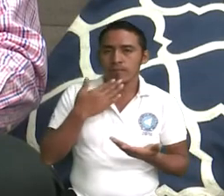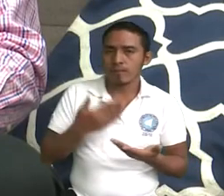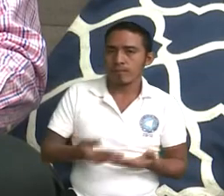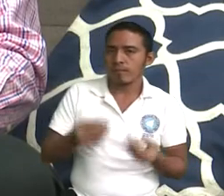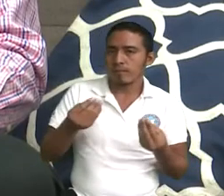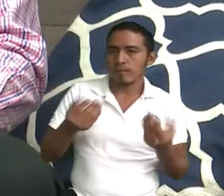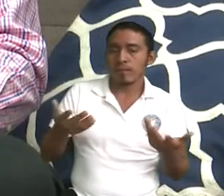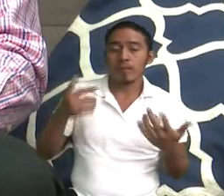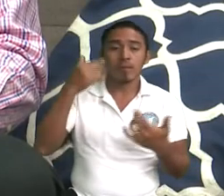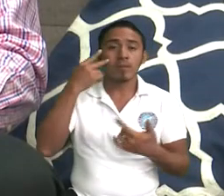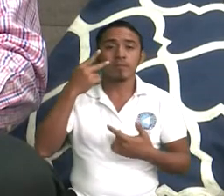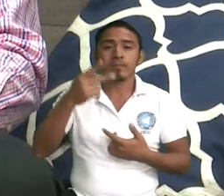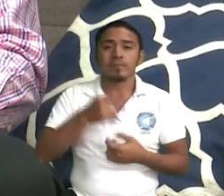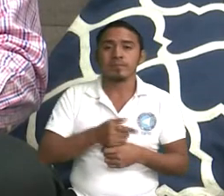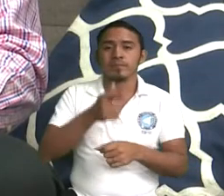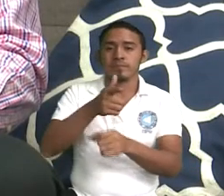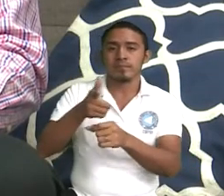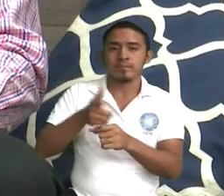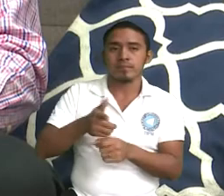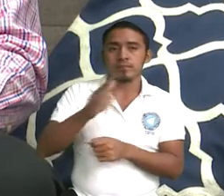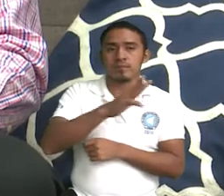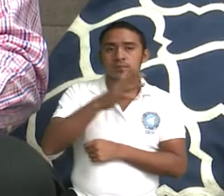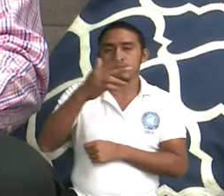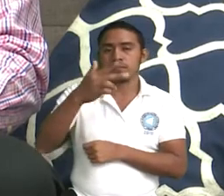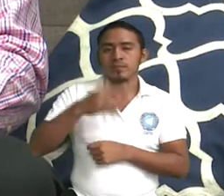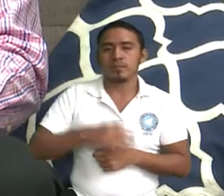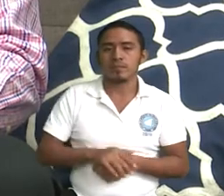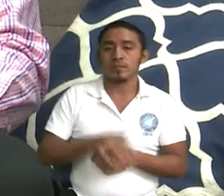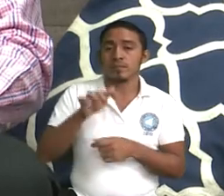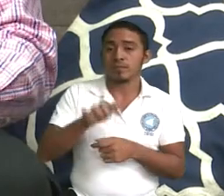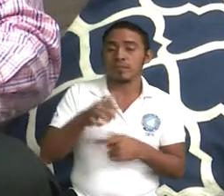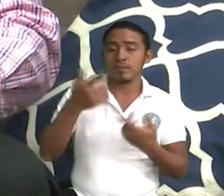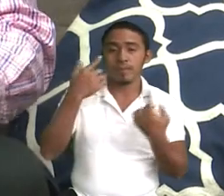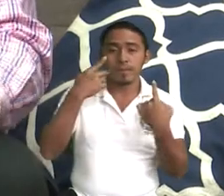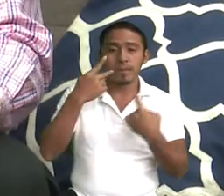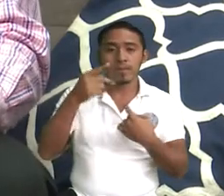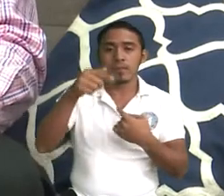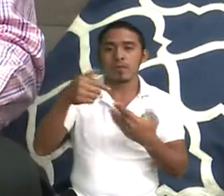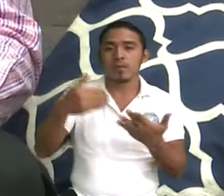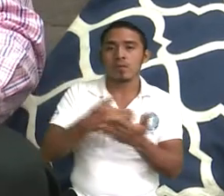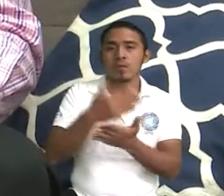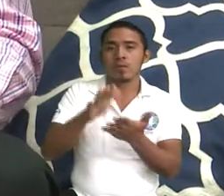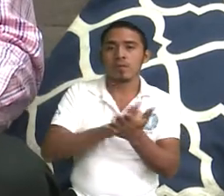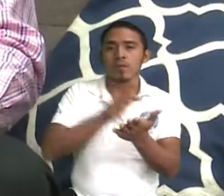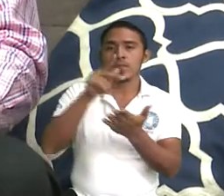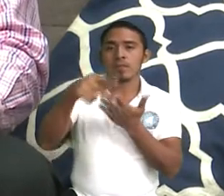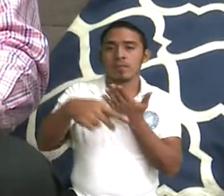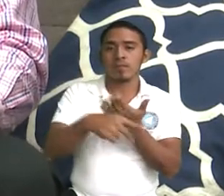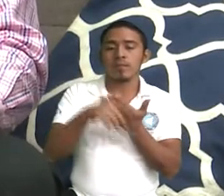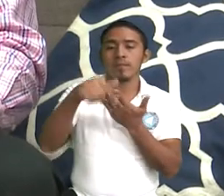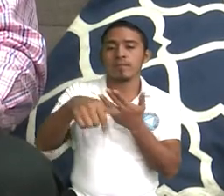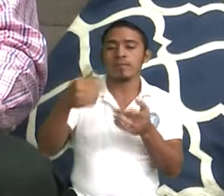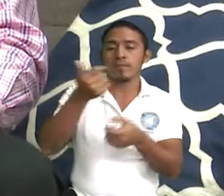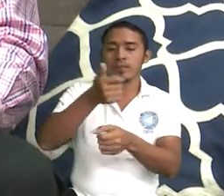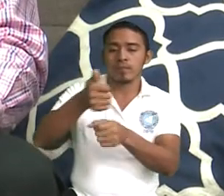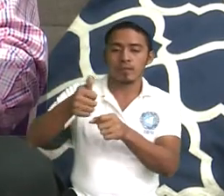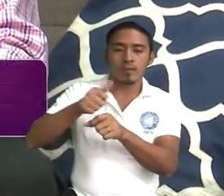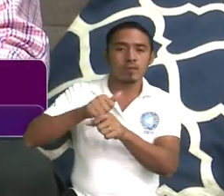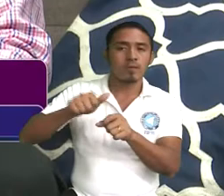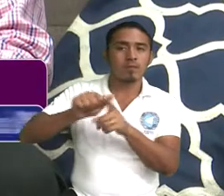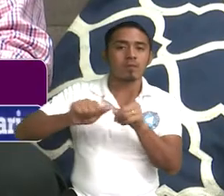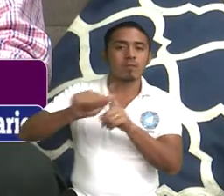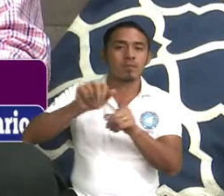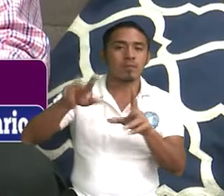Muchísimas gracias por estar en sintonía del canal parlamentario. Muchísimas gracias por acompañarnos en una nueva edición de su programa desde el Parlamento.